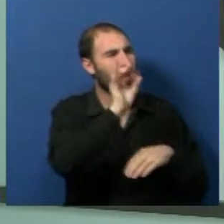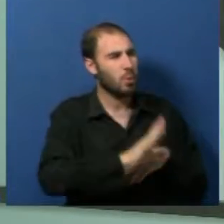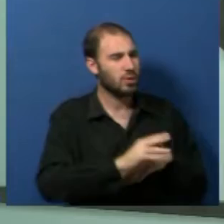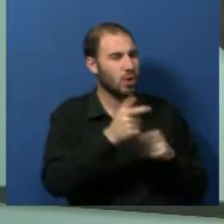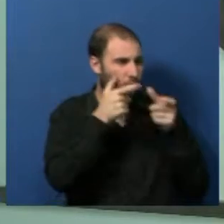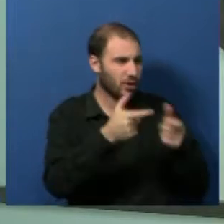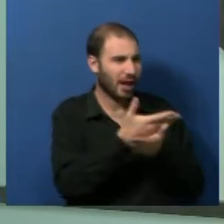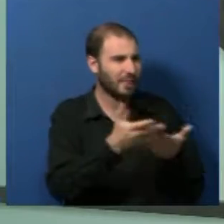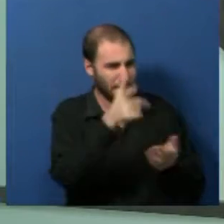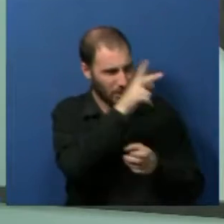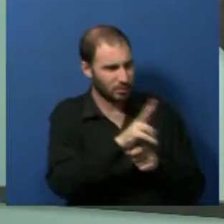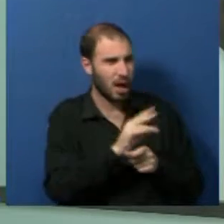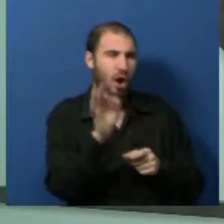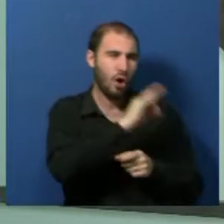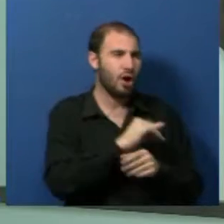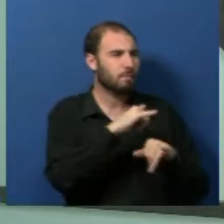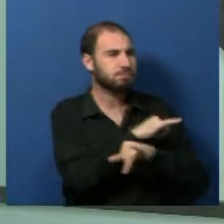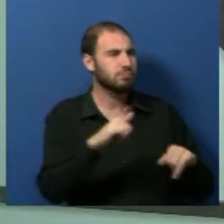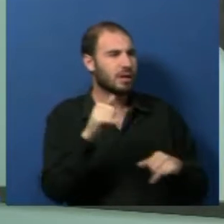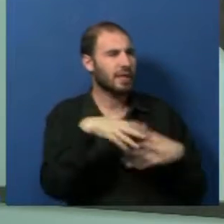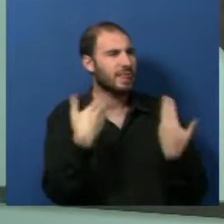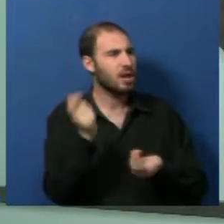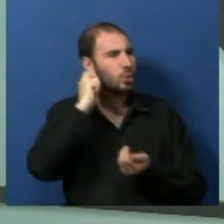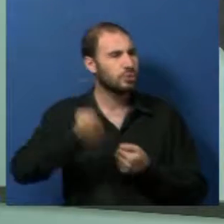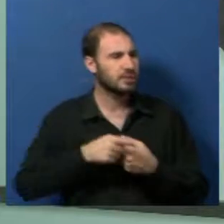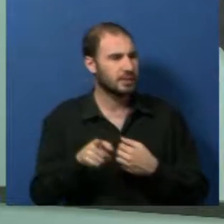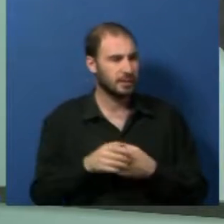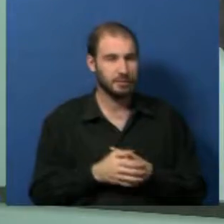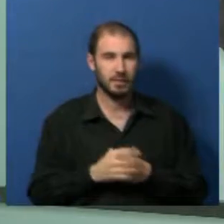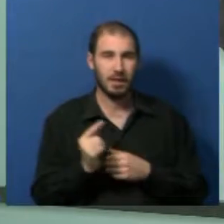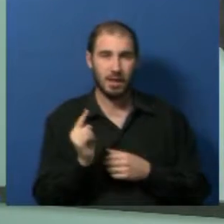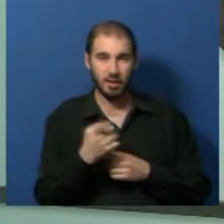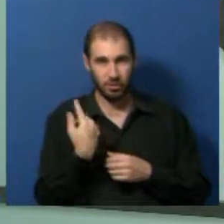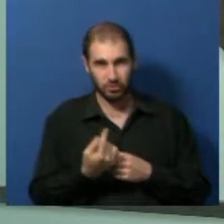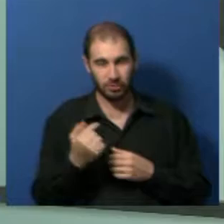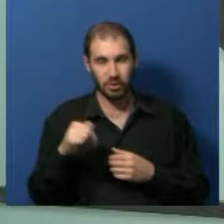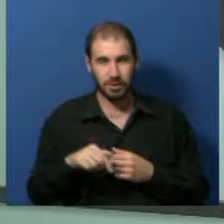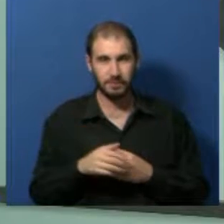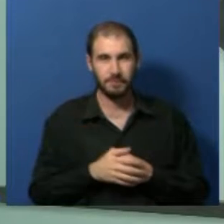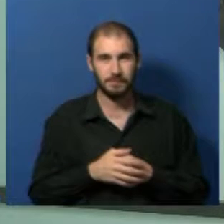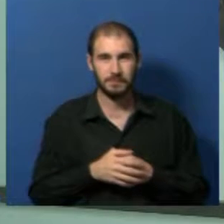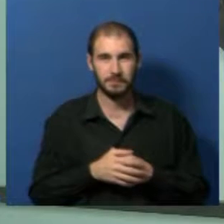de la Inspección General de Seguridad o es información que hay que proveer a la justicia? Nosotros,